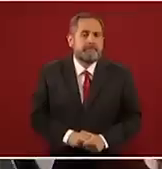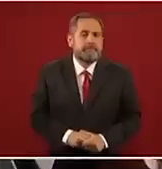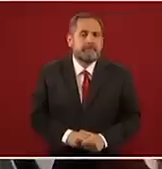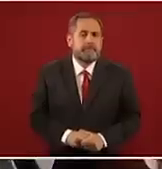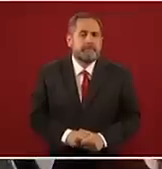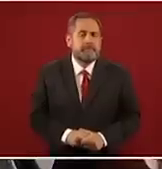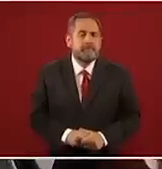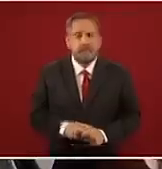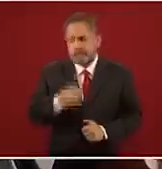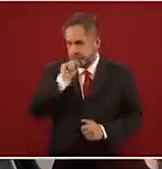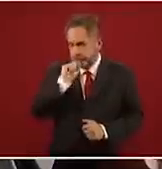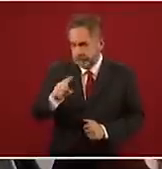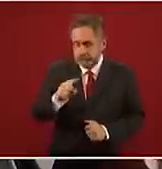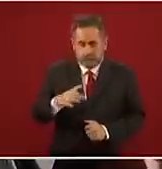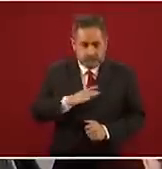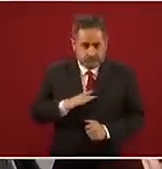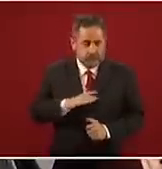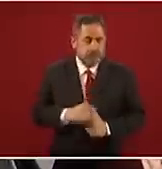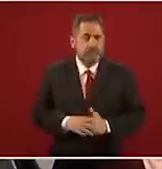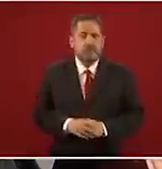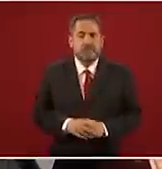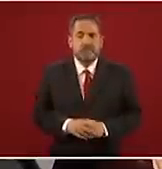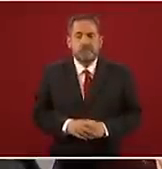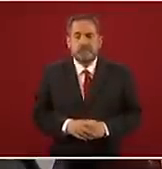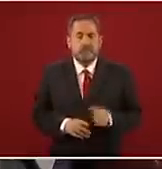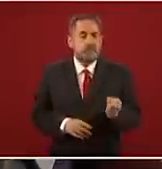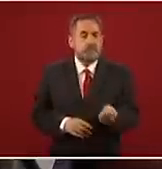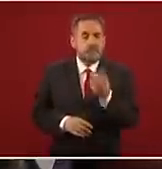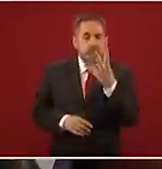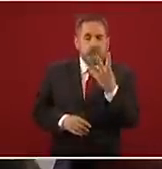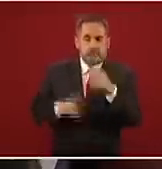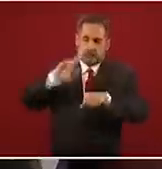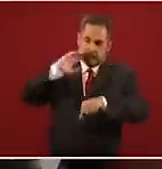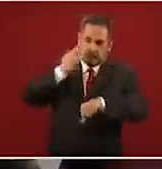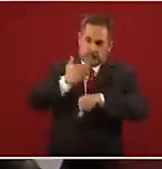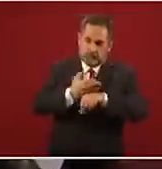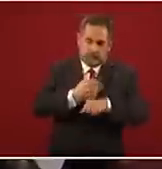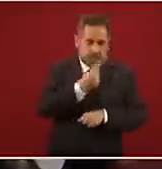también hay cuatro responsables,